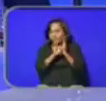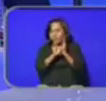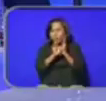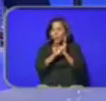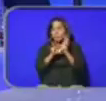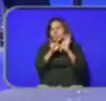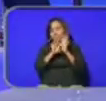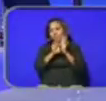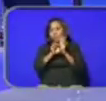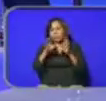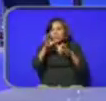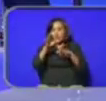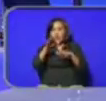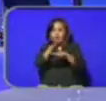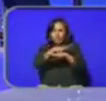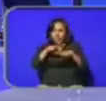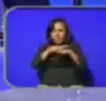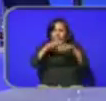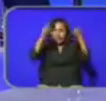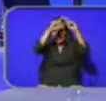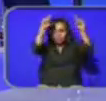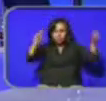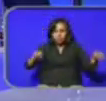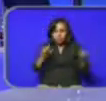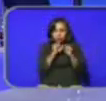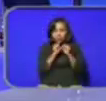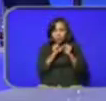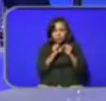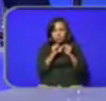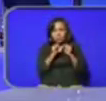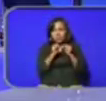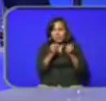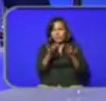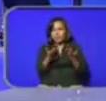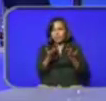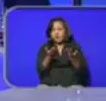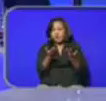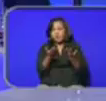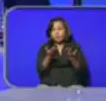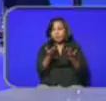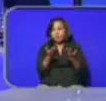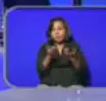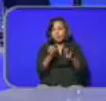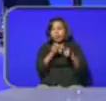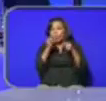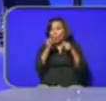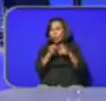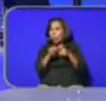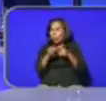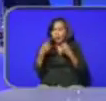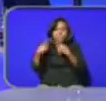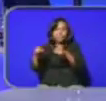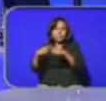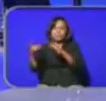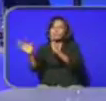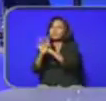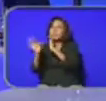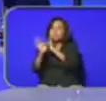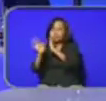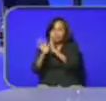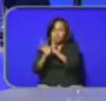técnicos en toda la industria aeroespacial o en la industria que tiene que ver con tecnologías o en la